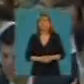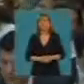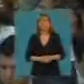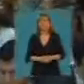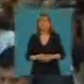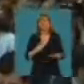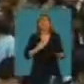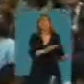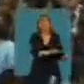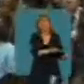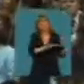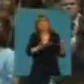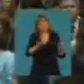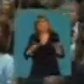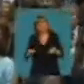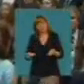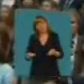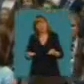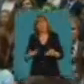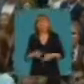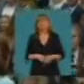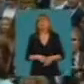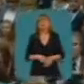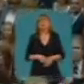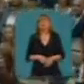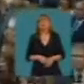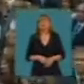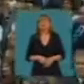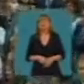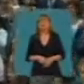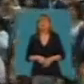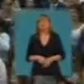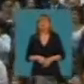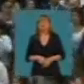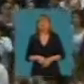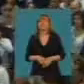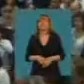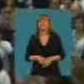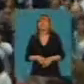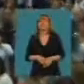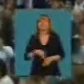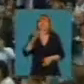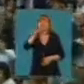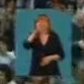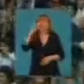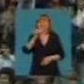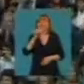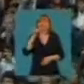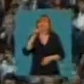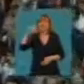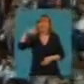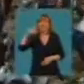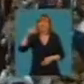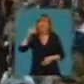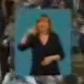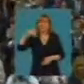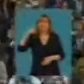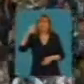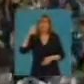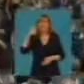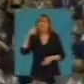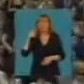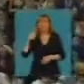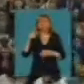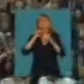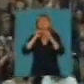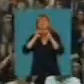Invitamos a continuación al señor doctor Carlos Alberto Zanini a realizar la jura como secretario de